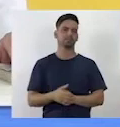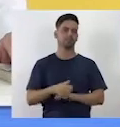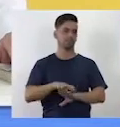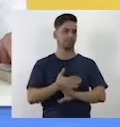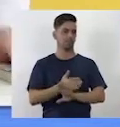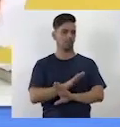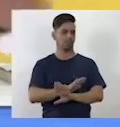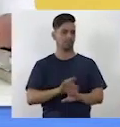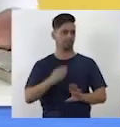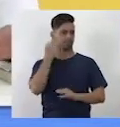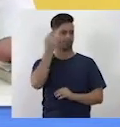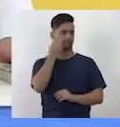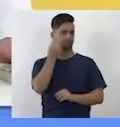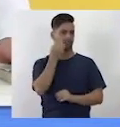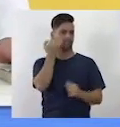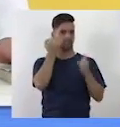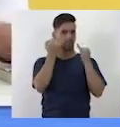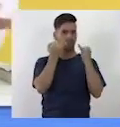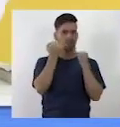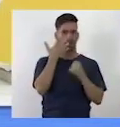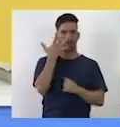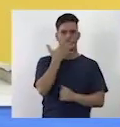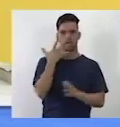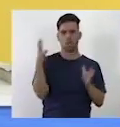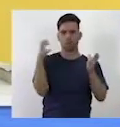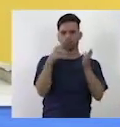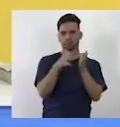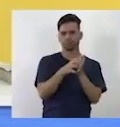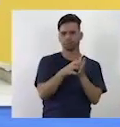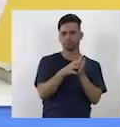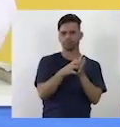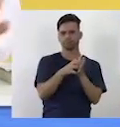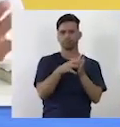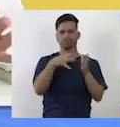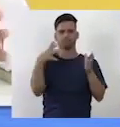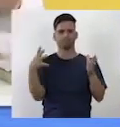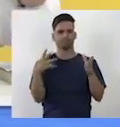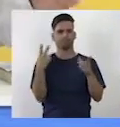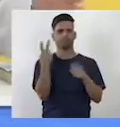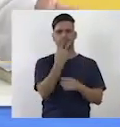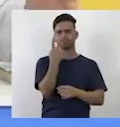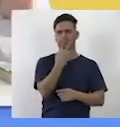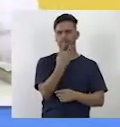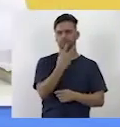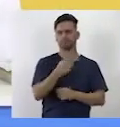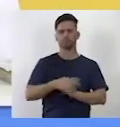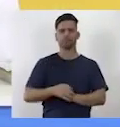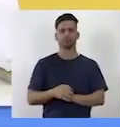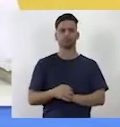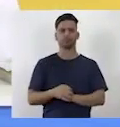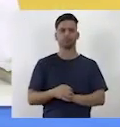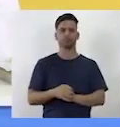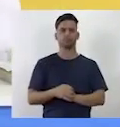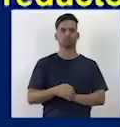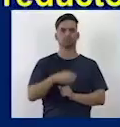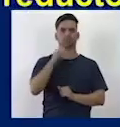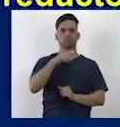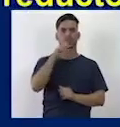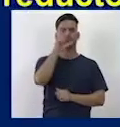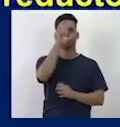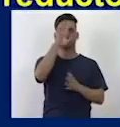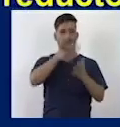seres después usted ya está identificado aquí el agente oxidante aquí en el reductor para ver qué invariante que invade atrás en la sustitución